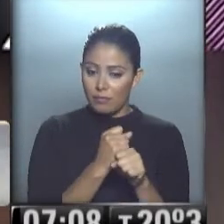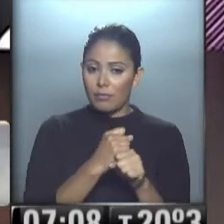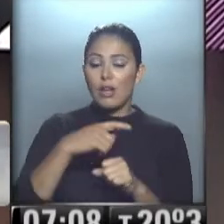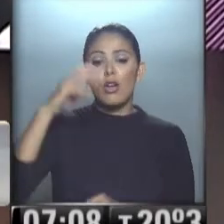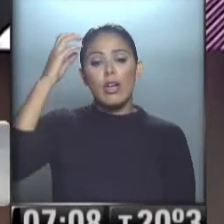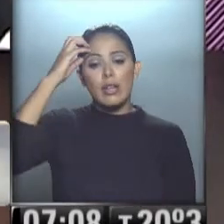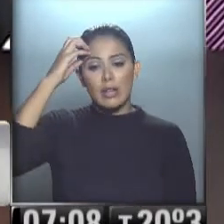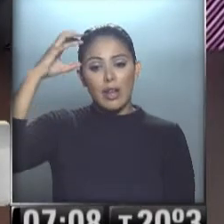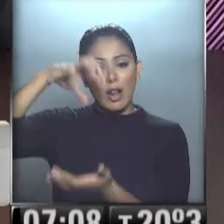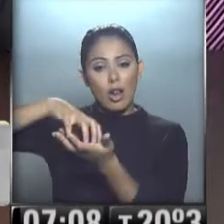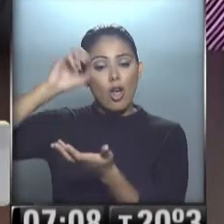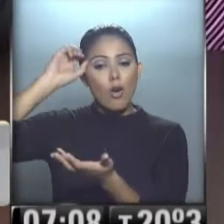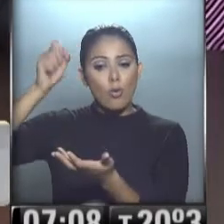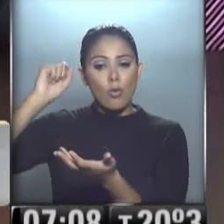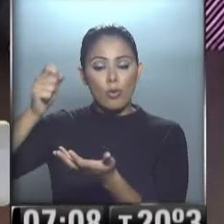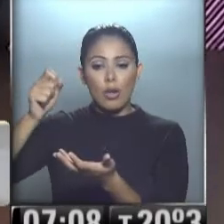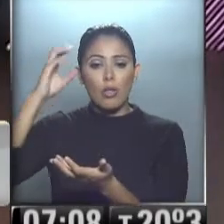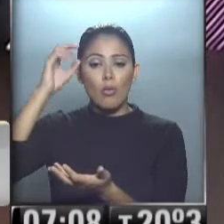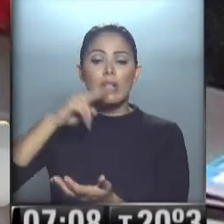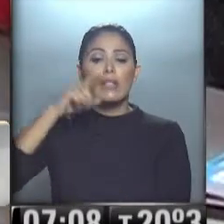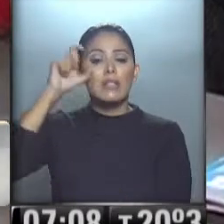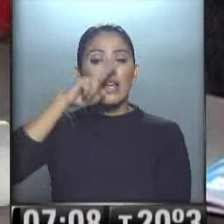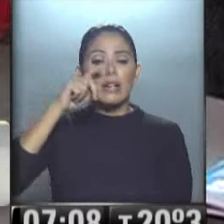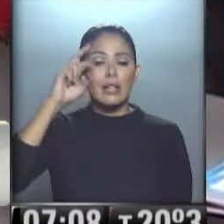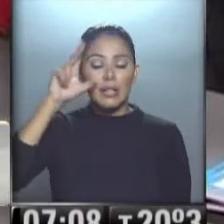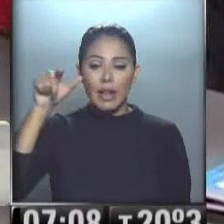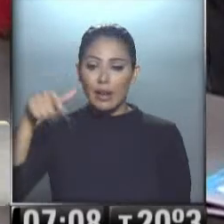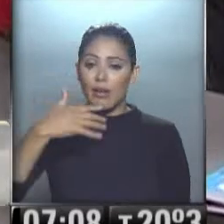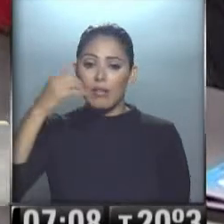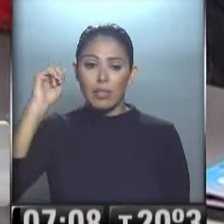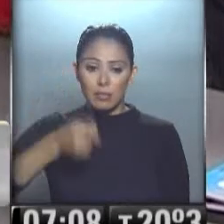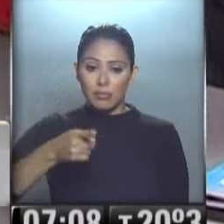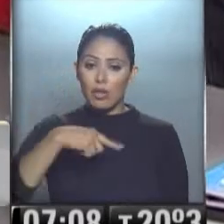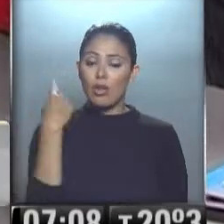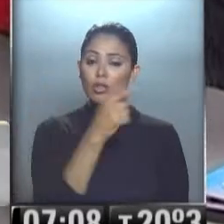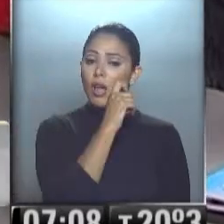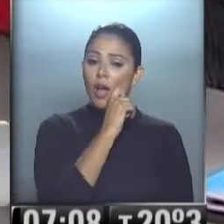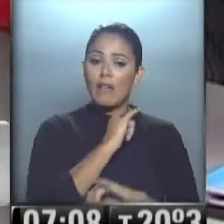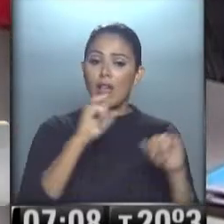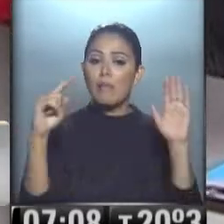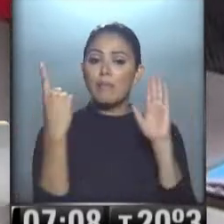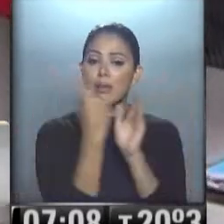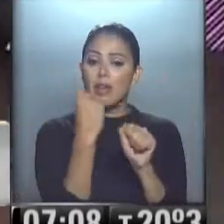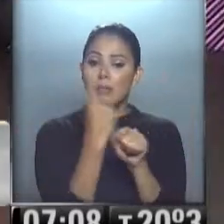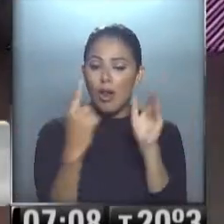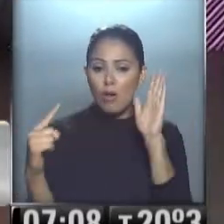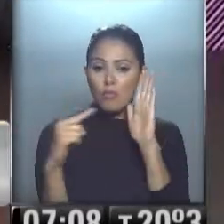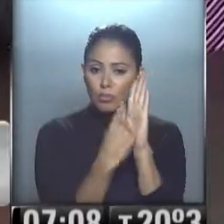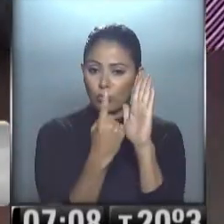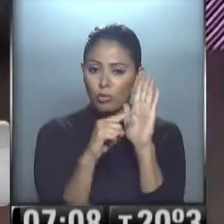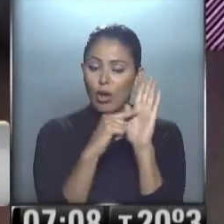que es el juzgado del juez Terrier, nosotros notificamos del primer punto del oficio